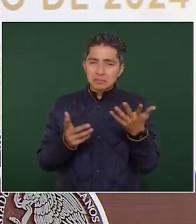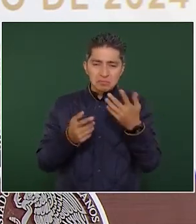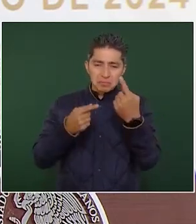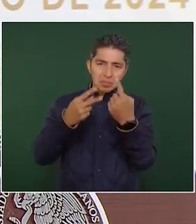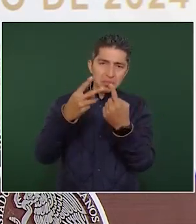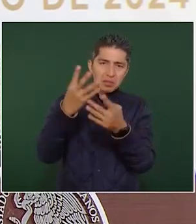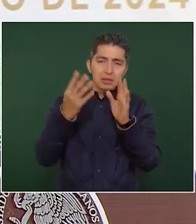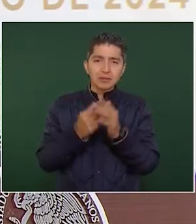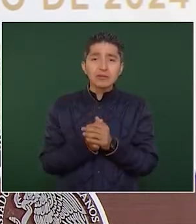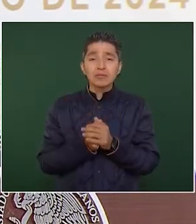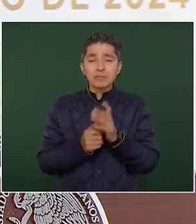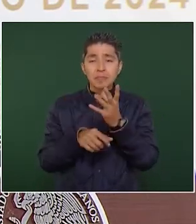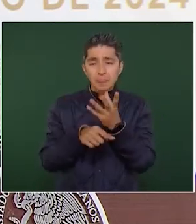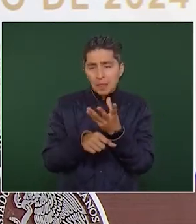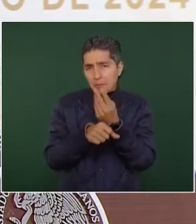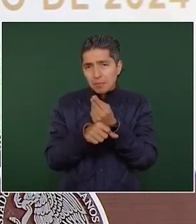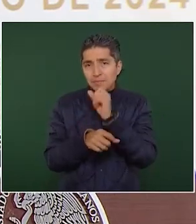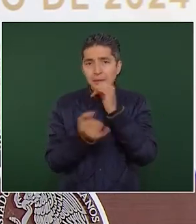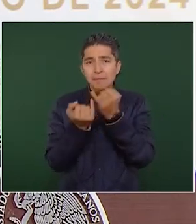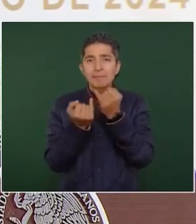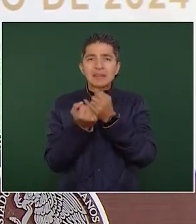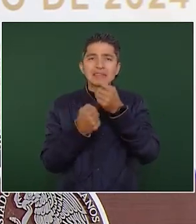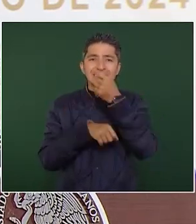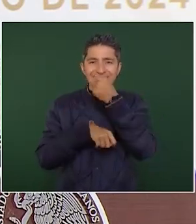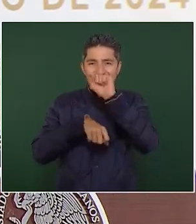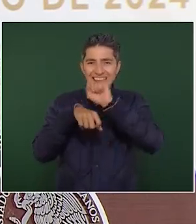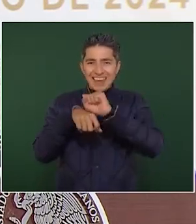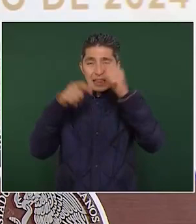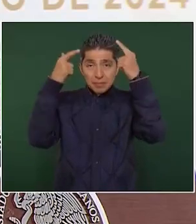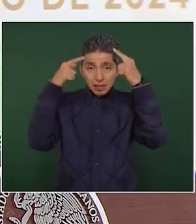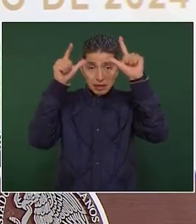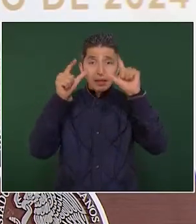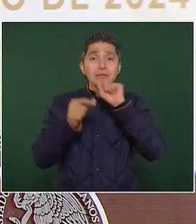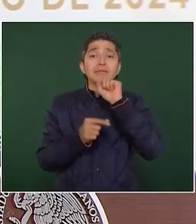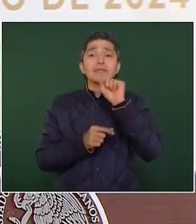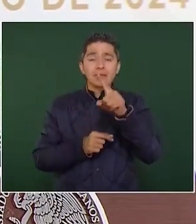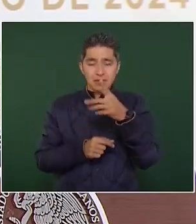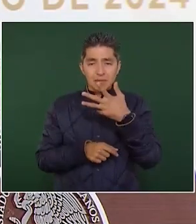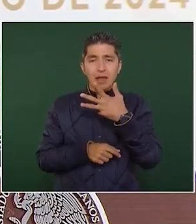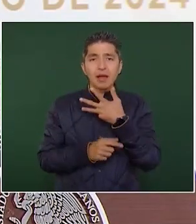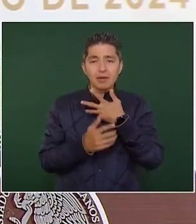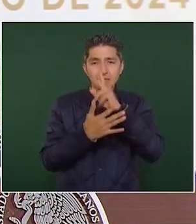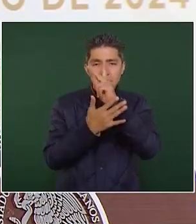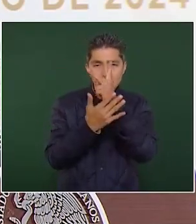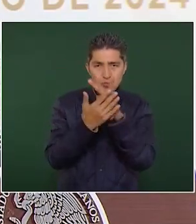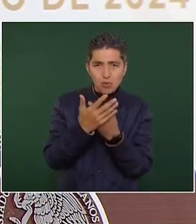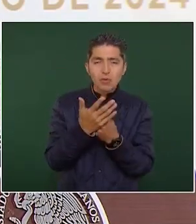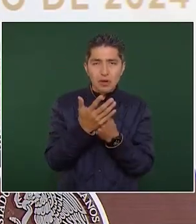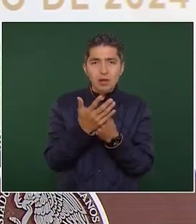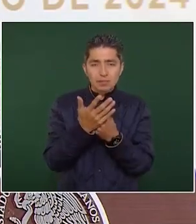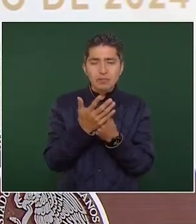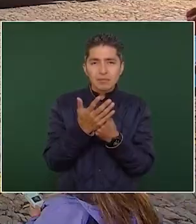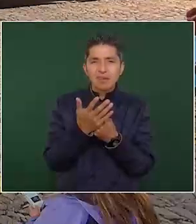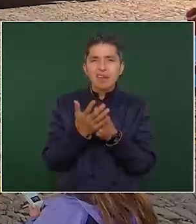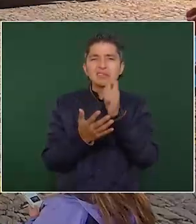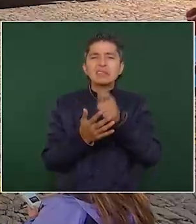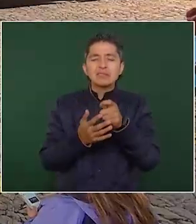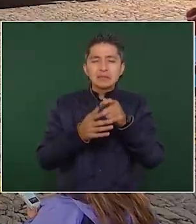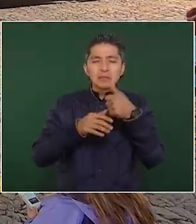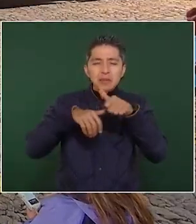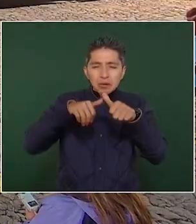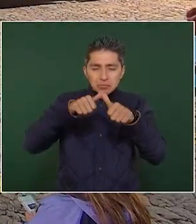Adicionalmente, la Secretaría de Marina también tiene un programa que es de